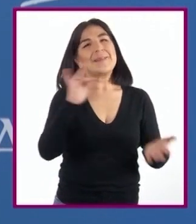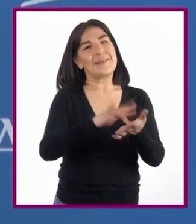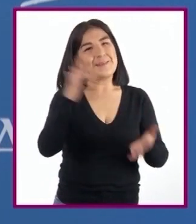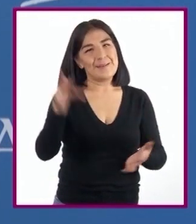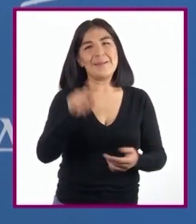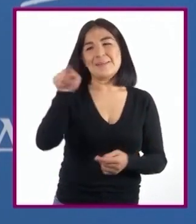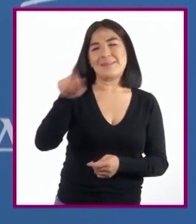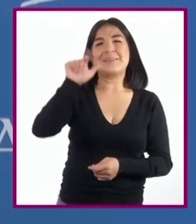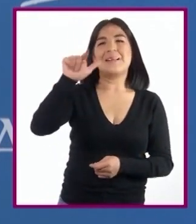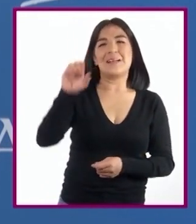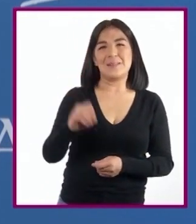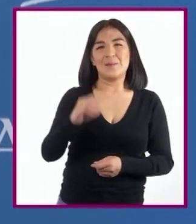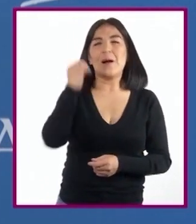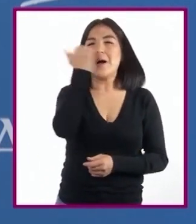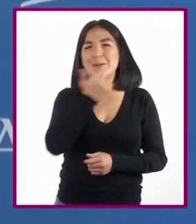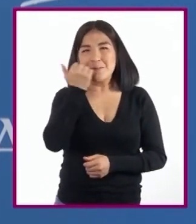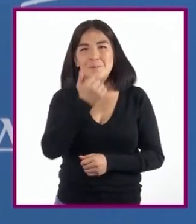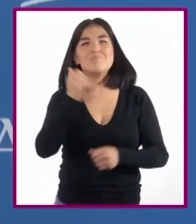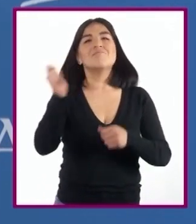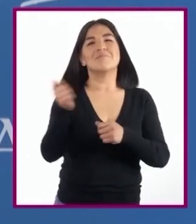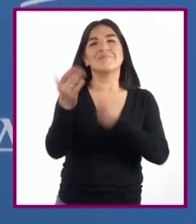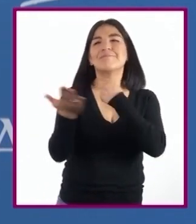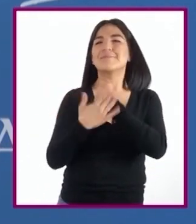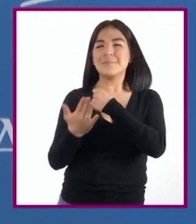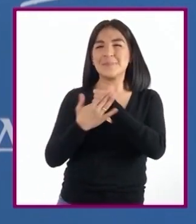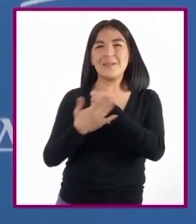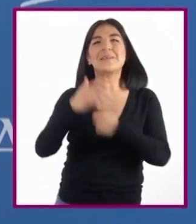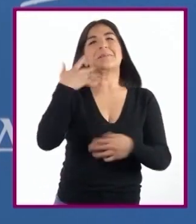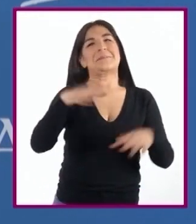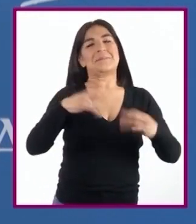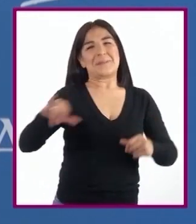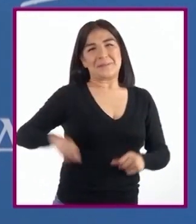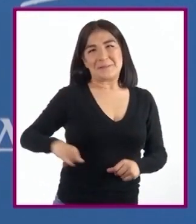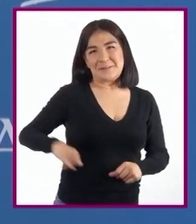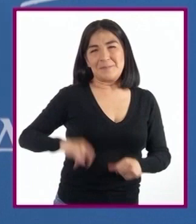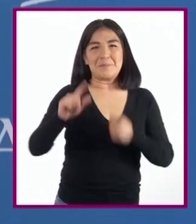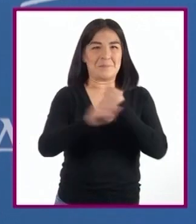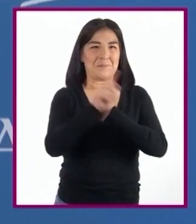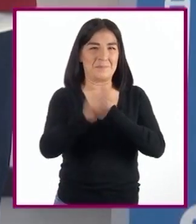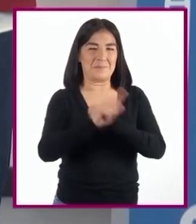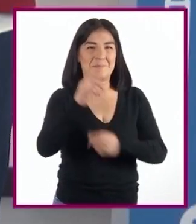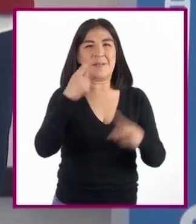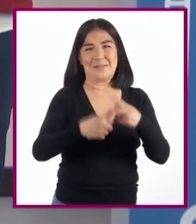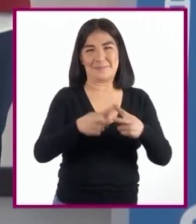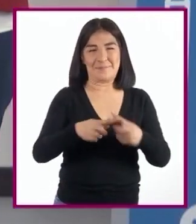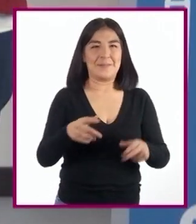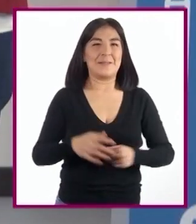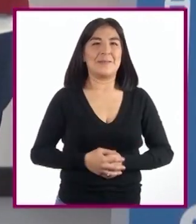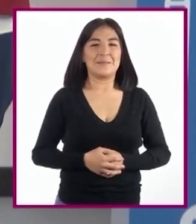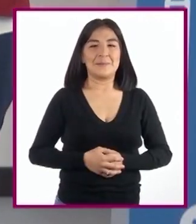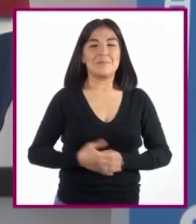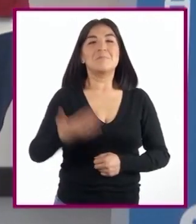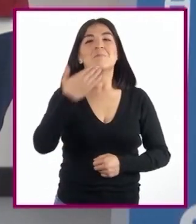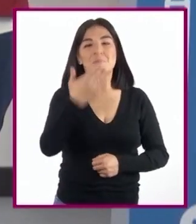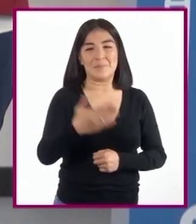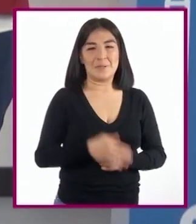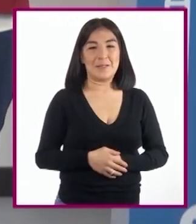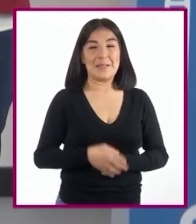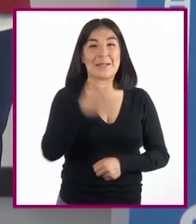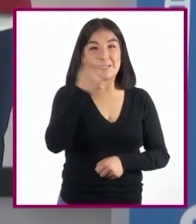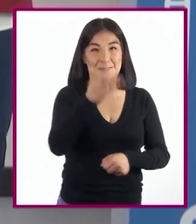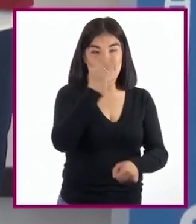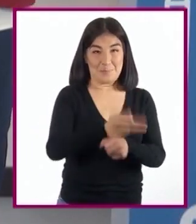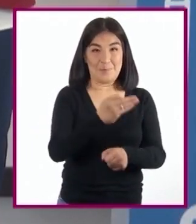Agradecemos al alumno Lalo por proporcionarnos tan interesante situación problemática. Muy bien, con estos